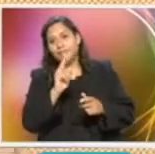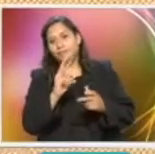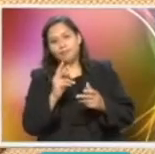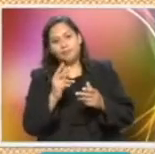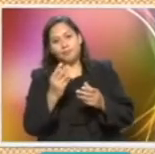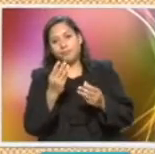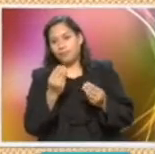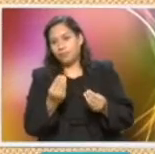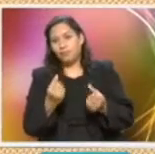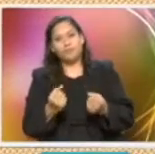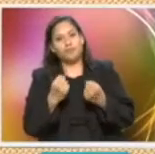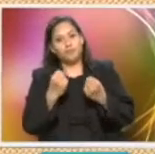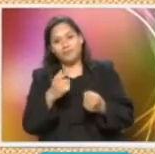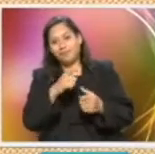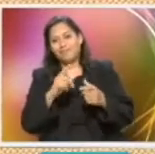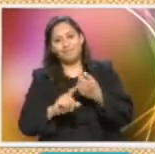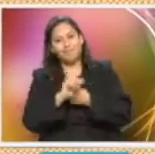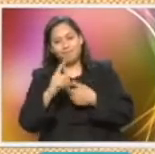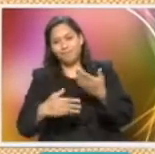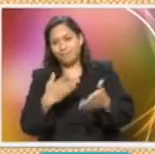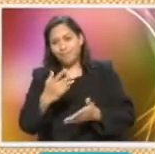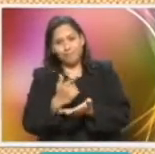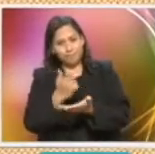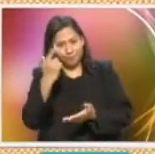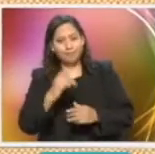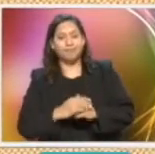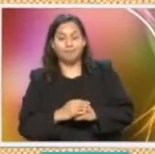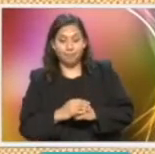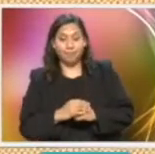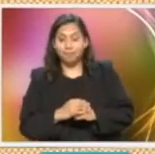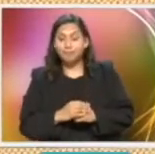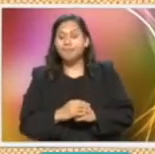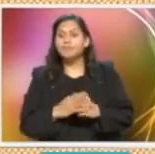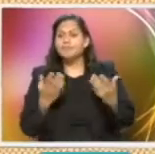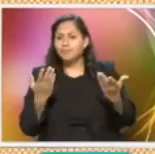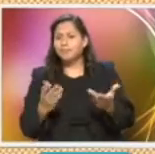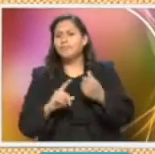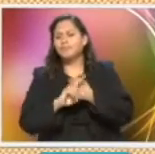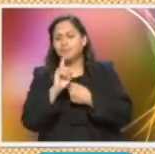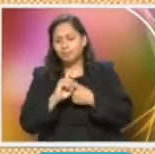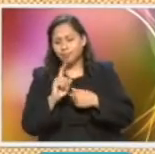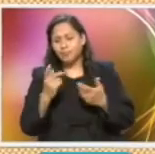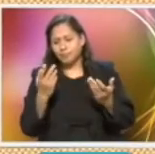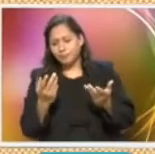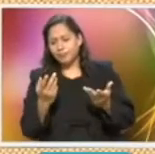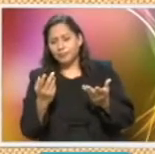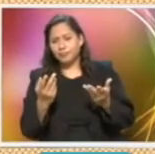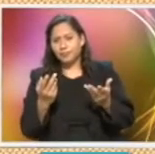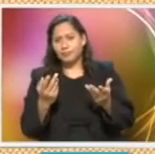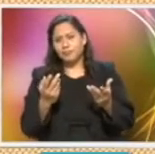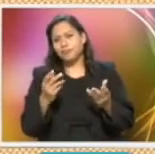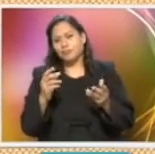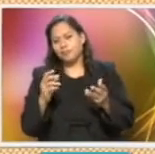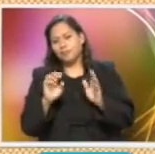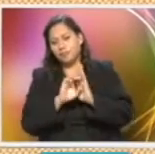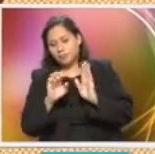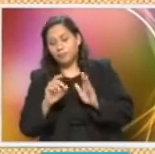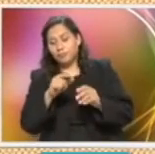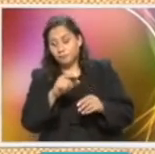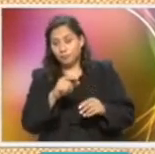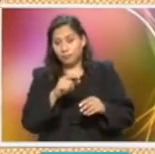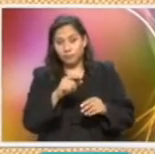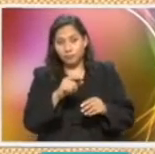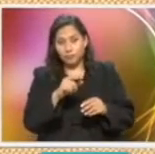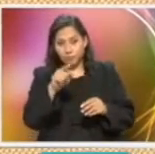muy fuertes, claro. Muy fuertes en estas condiciones, y el problema es que entonces, digamos, el